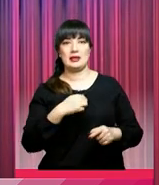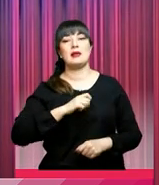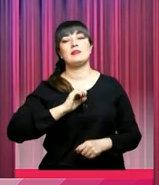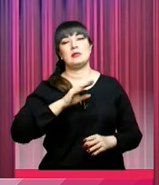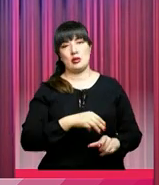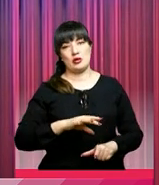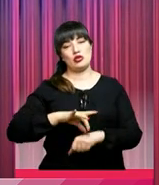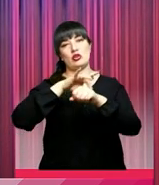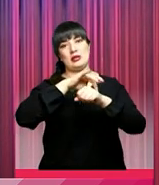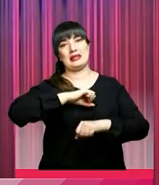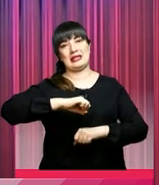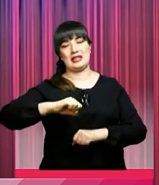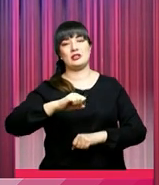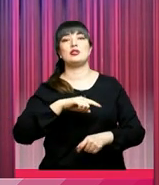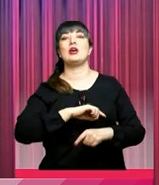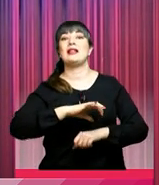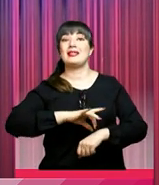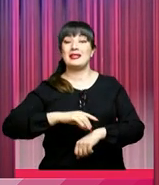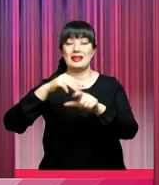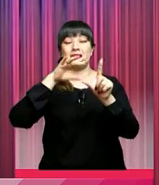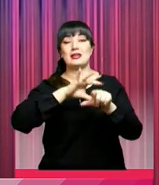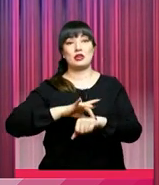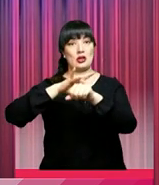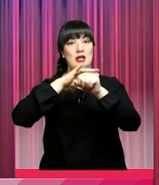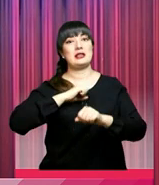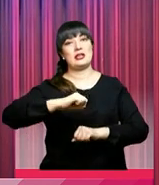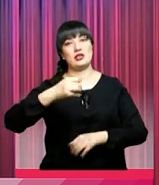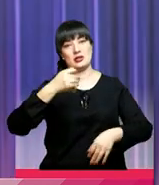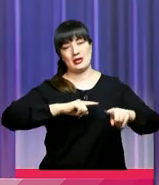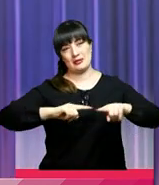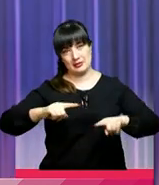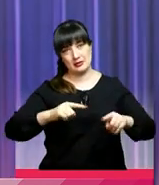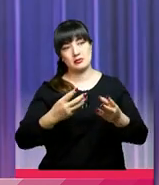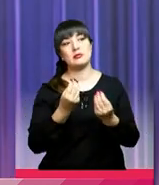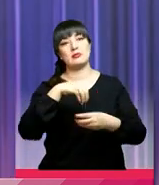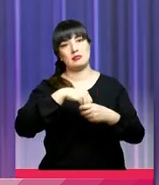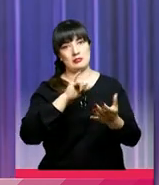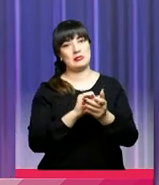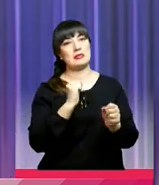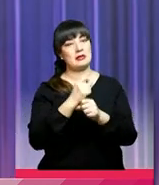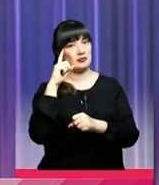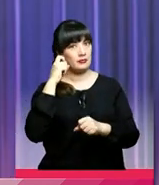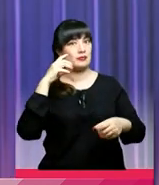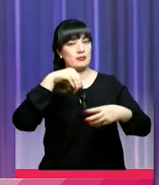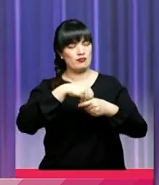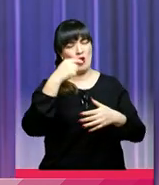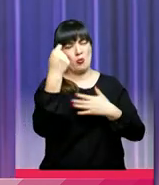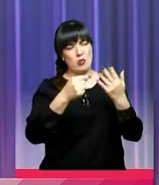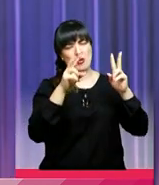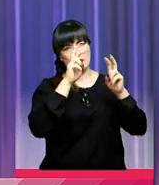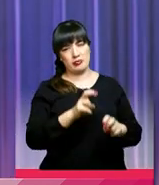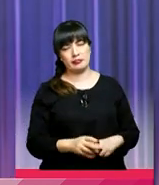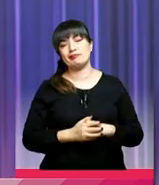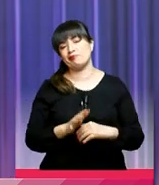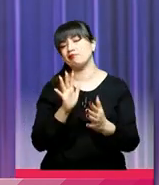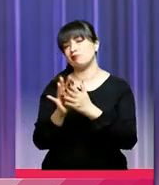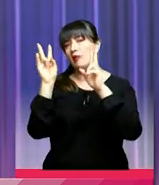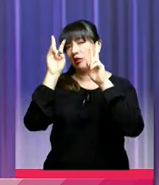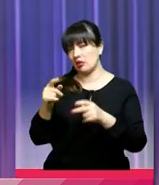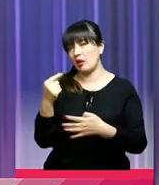en Derecho Administrativo, fue procurador delegado ante el Consejo de Estado. Hay demasiados temas, todos son